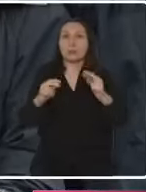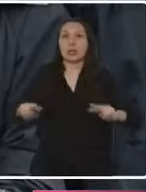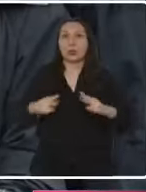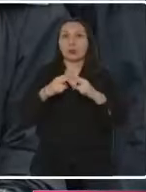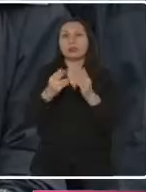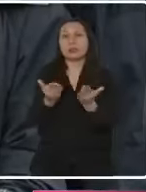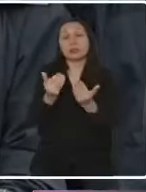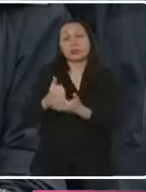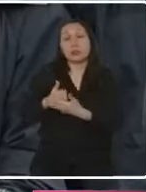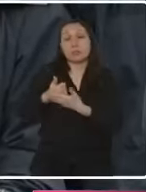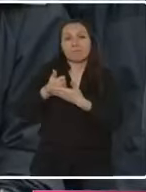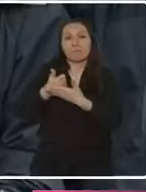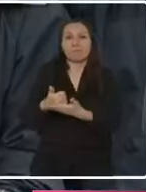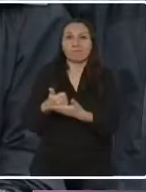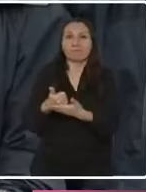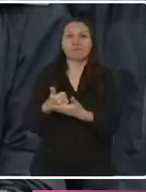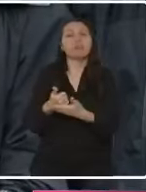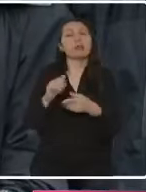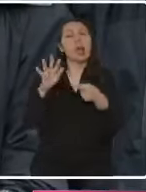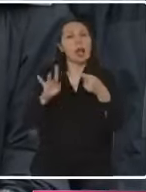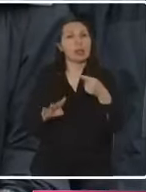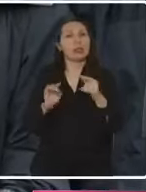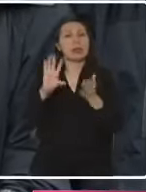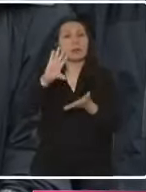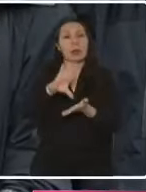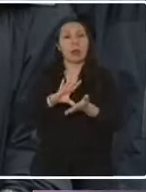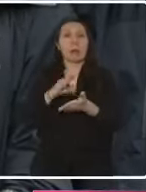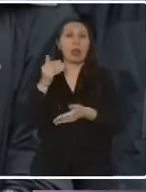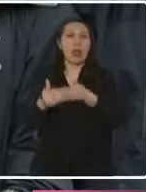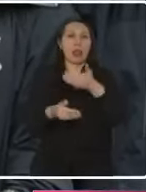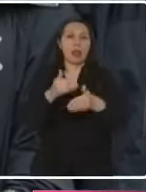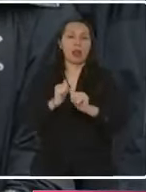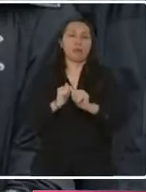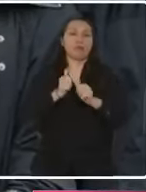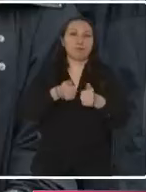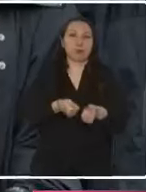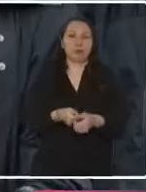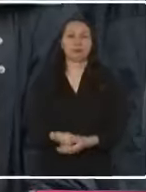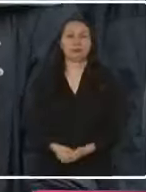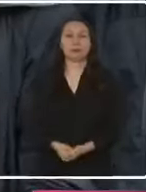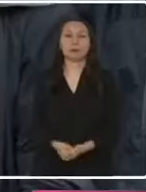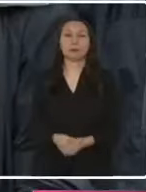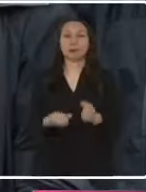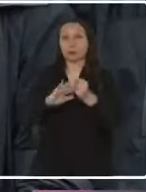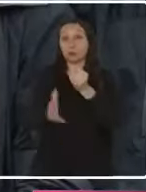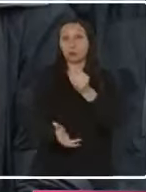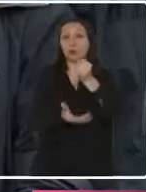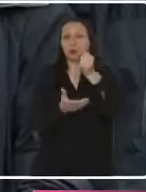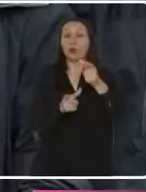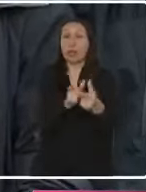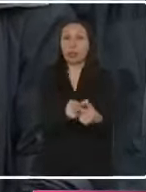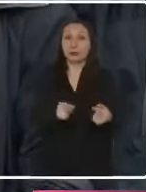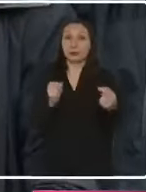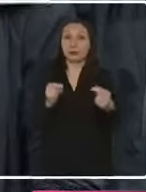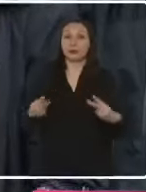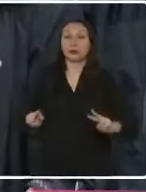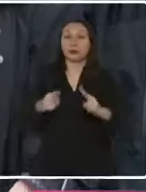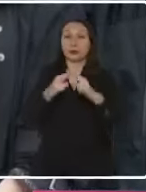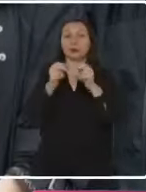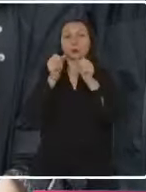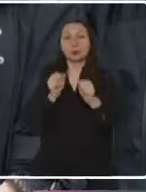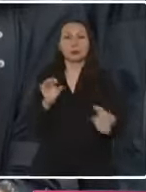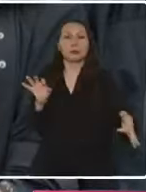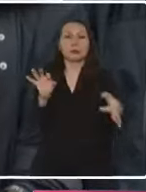Necesitamos de esta solidaridad que caracteriza a nuestro país para poder salir adelante. El Fondo Nacional de Reconstrucción permite